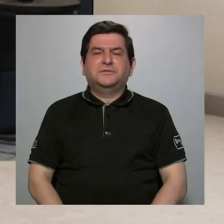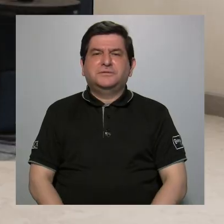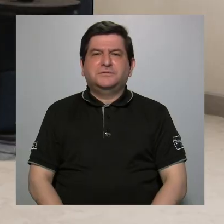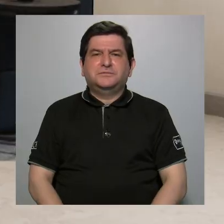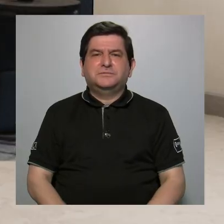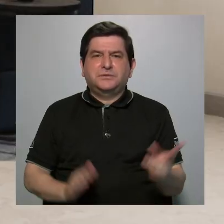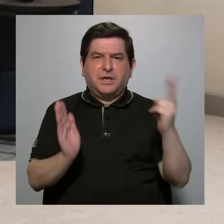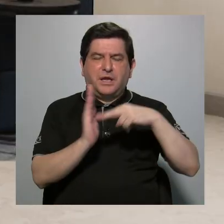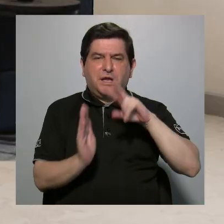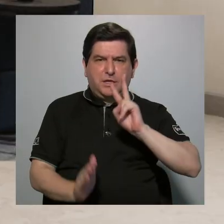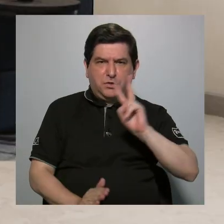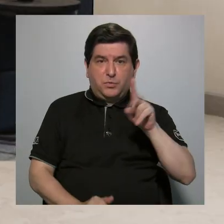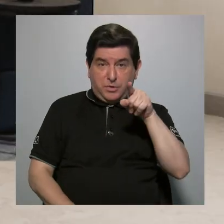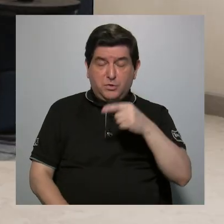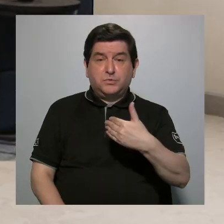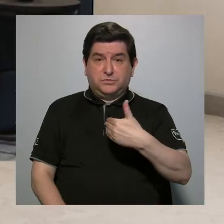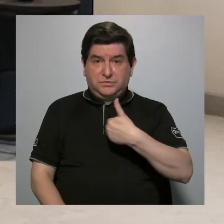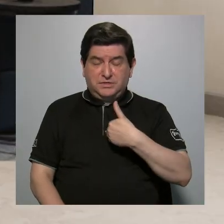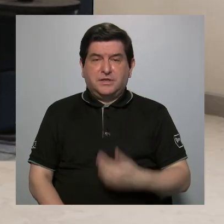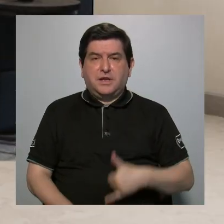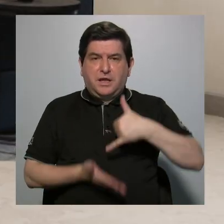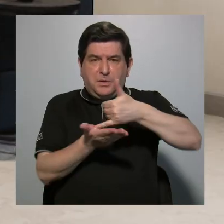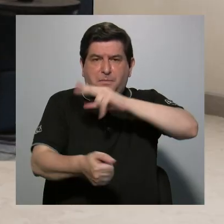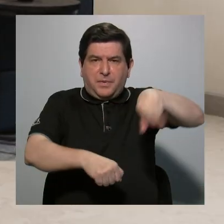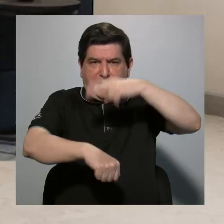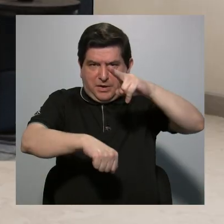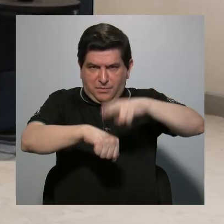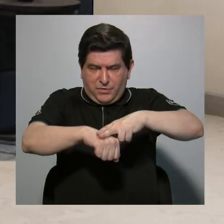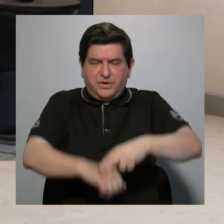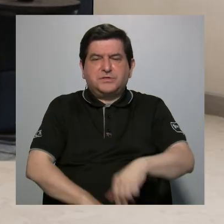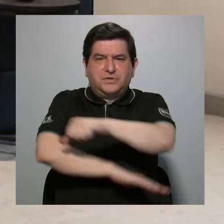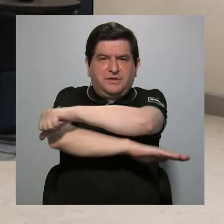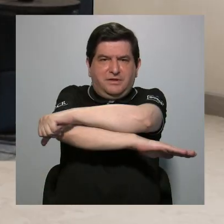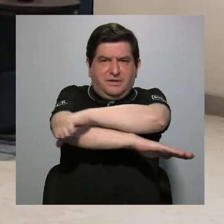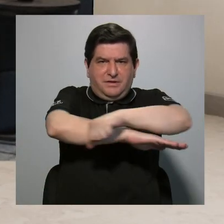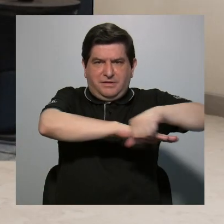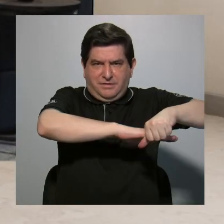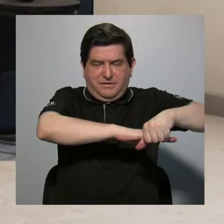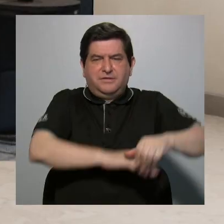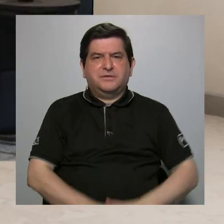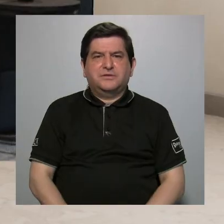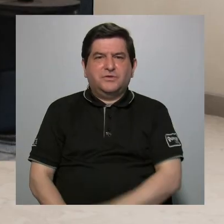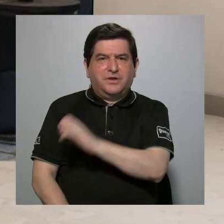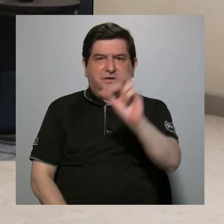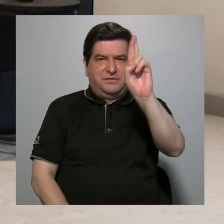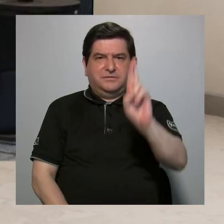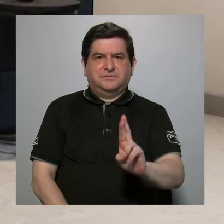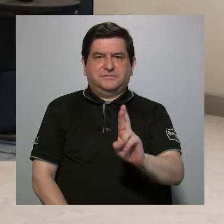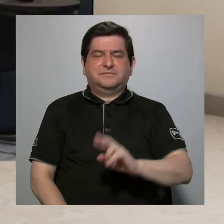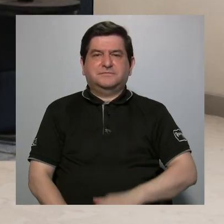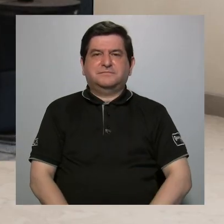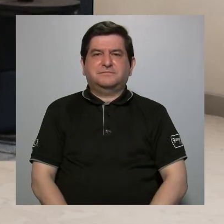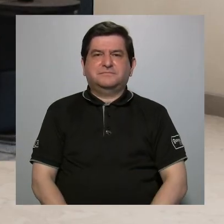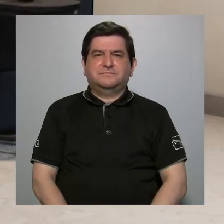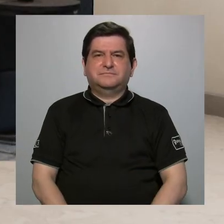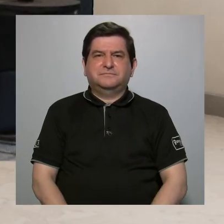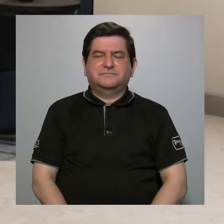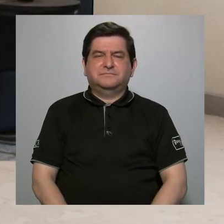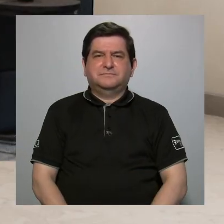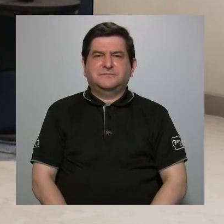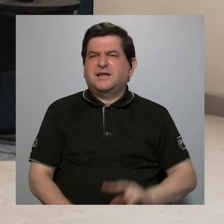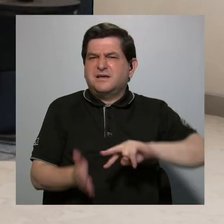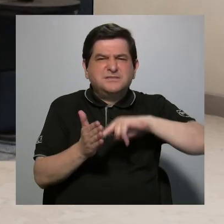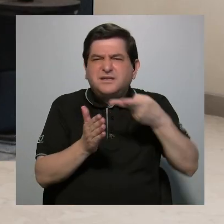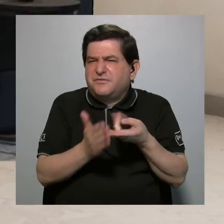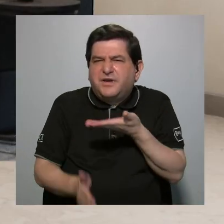En el 2022 usted obtiene el Premio Nacional de Arquitectura de Costa Rica. ¿Qué